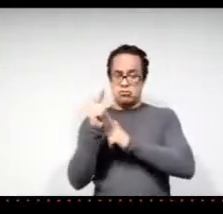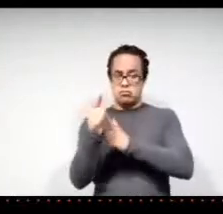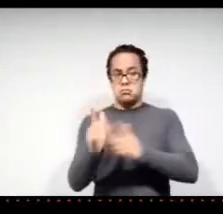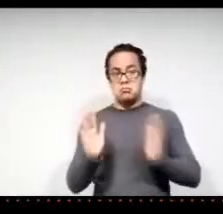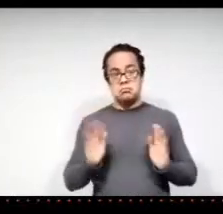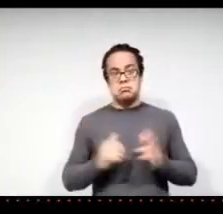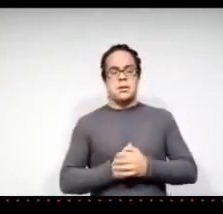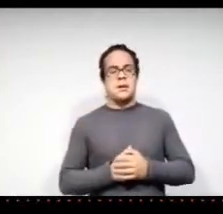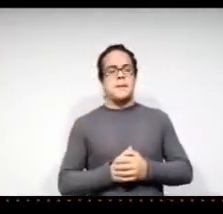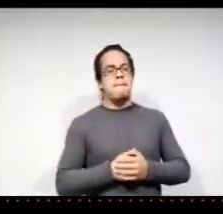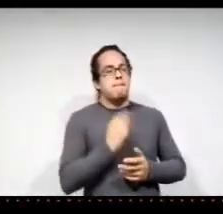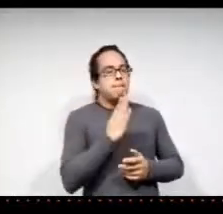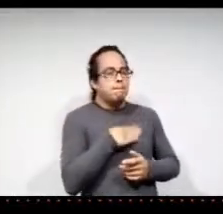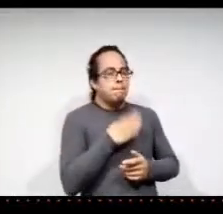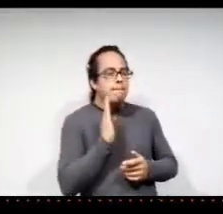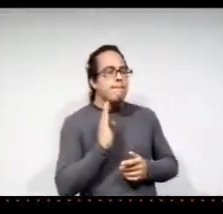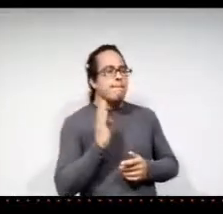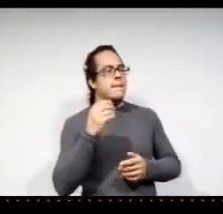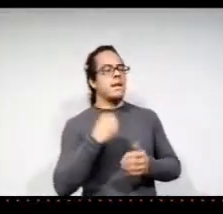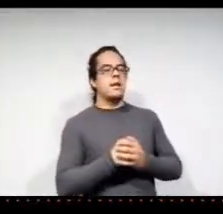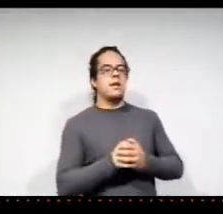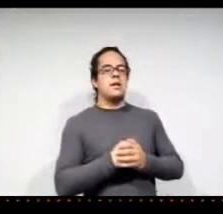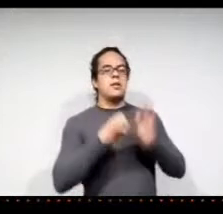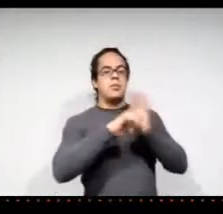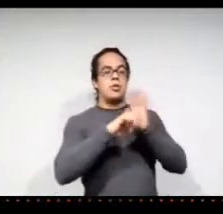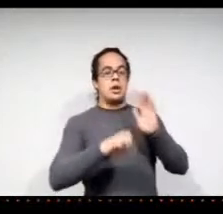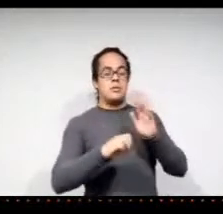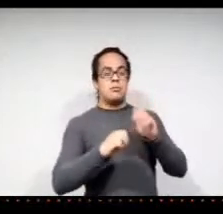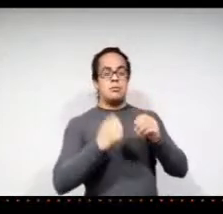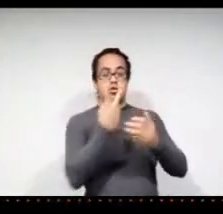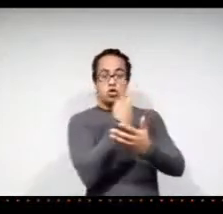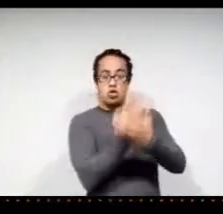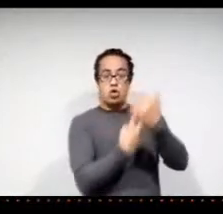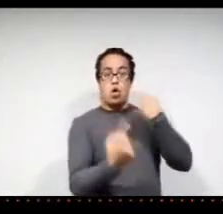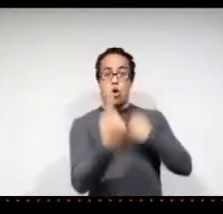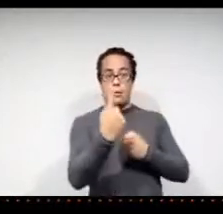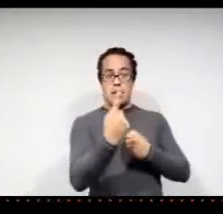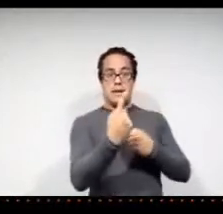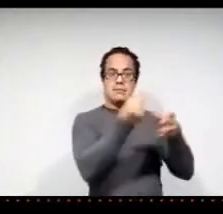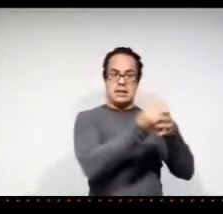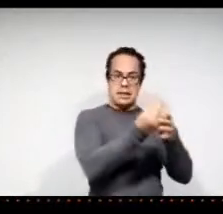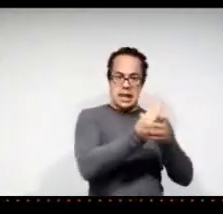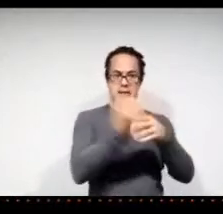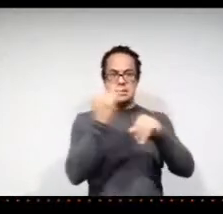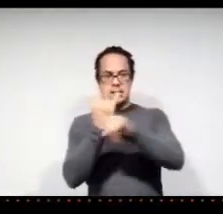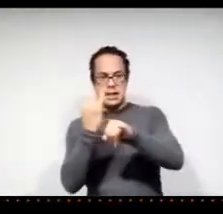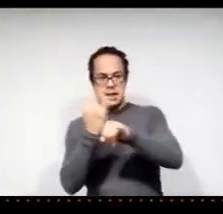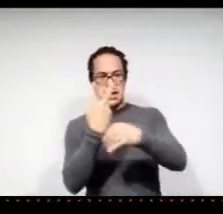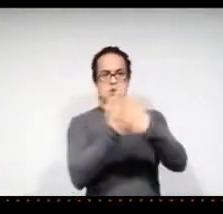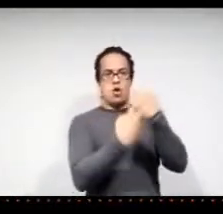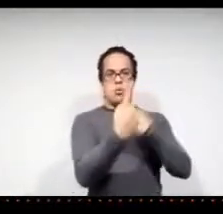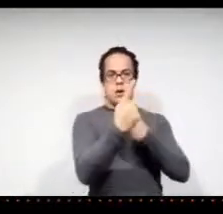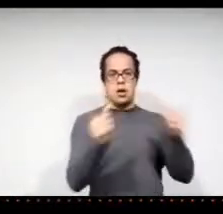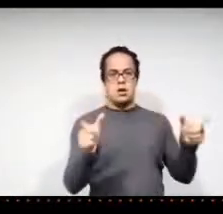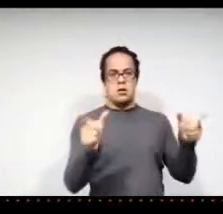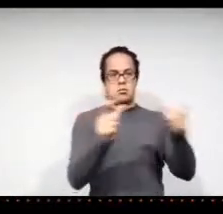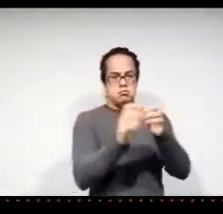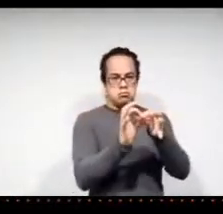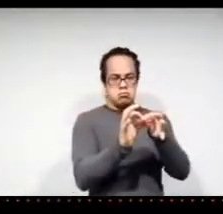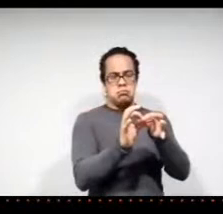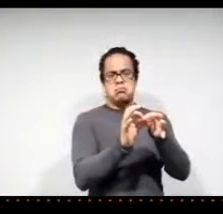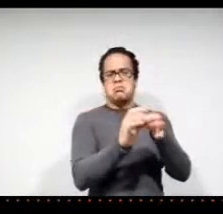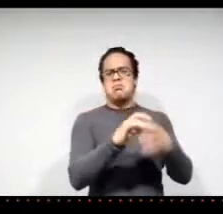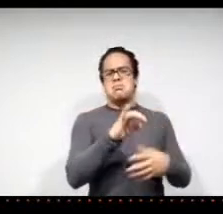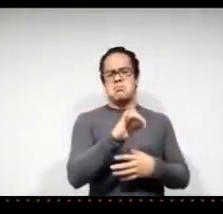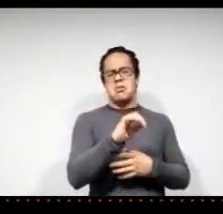Específicamente hablando de una modalidad híbrida, como comentaba ahorita Pepe, porque si hablamos de una modalidad en